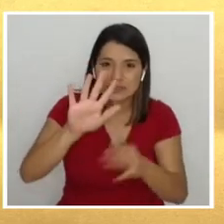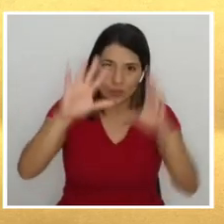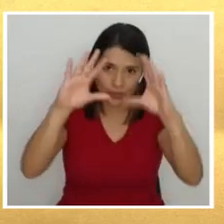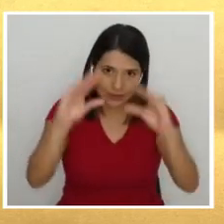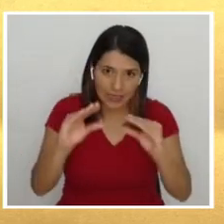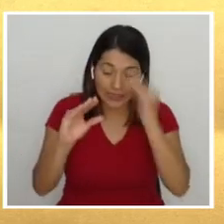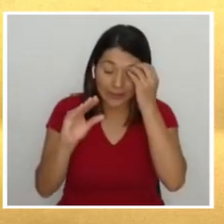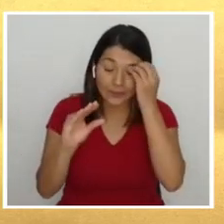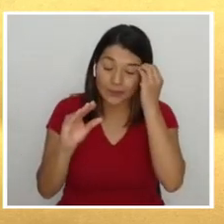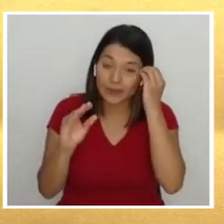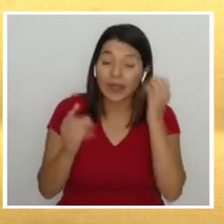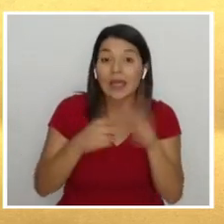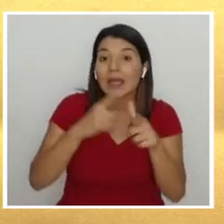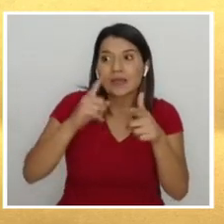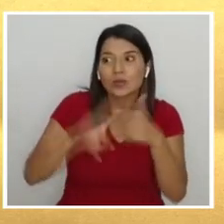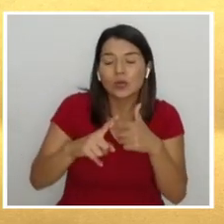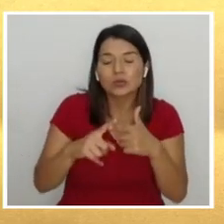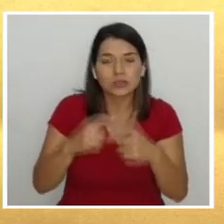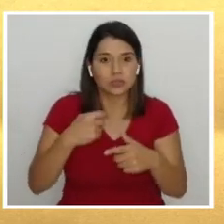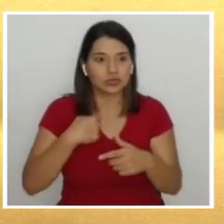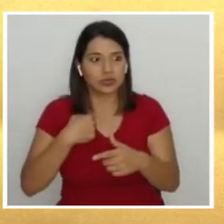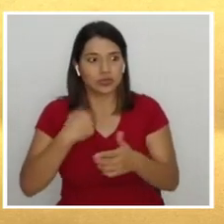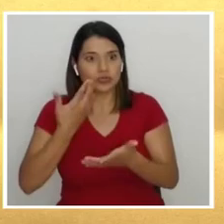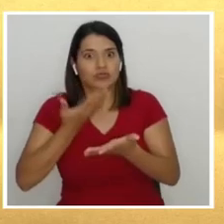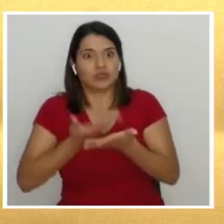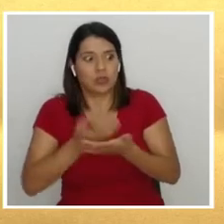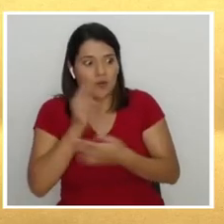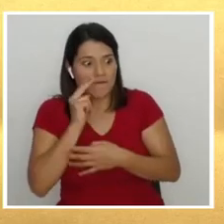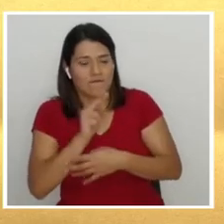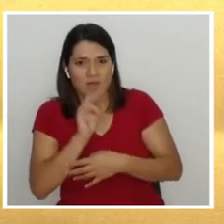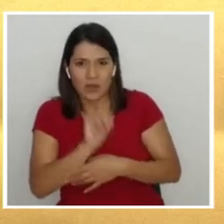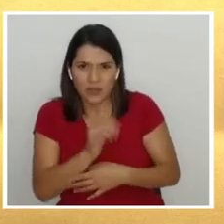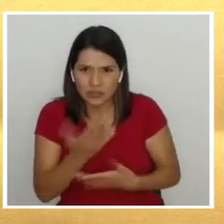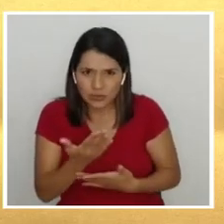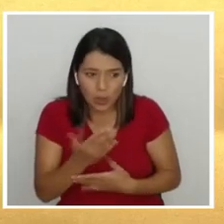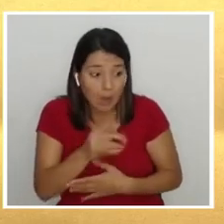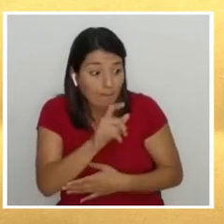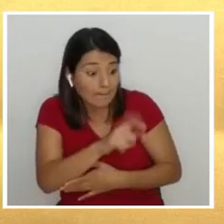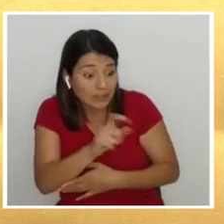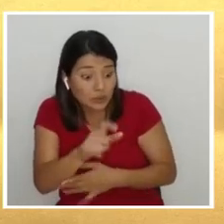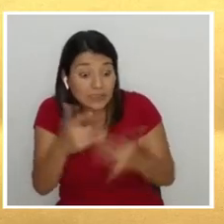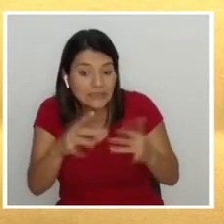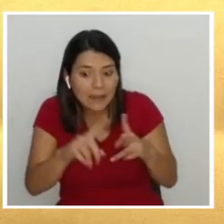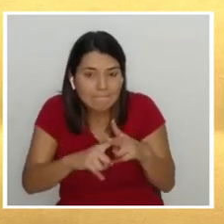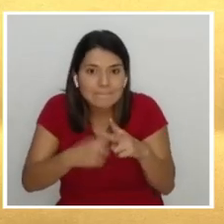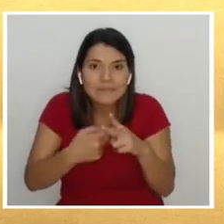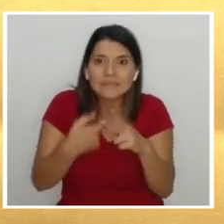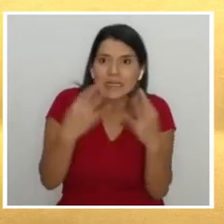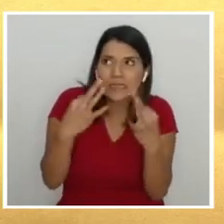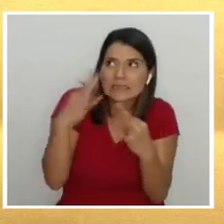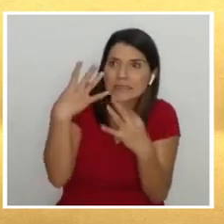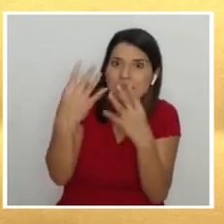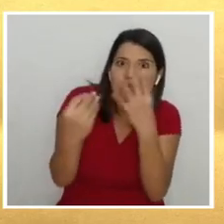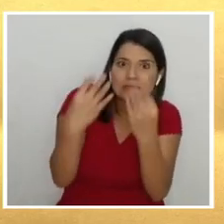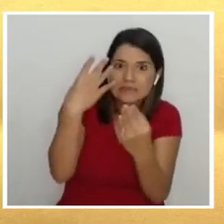la escena que yo me encuentro es esa, personas saliendo, el bus lo tenemos a más de 50 metros,